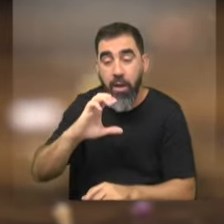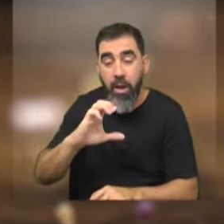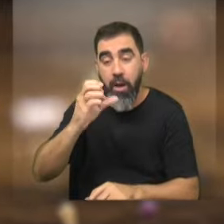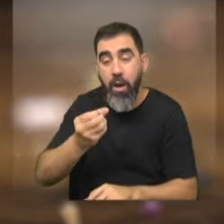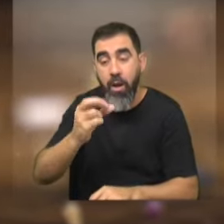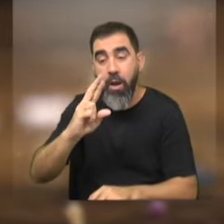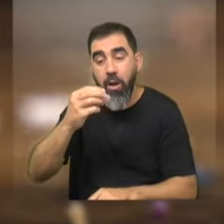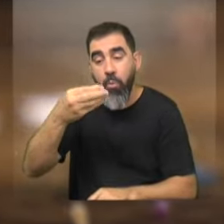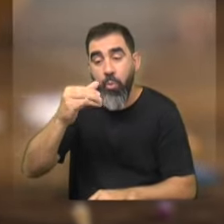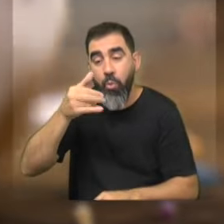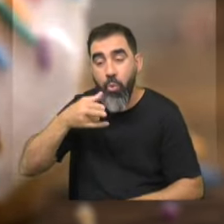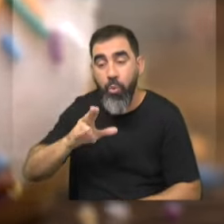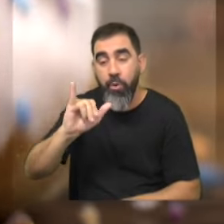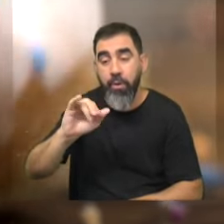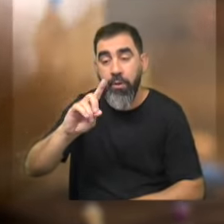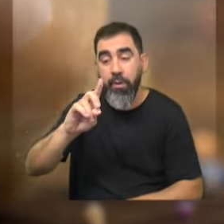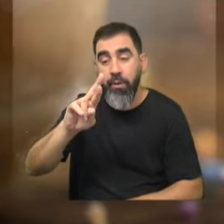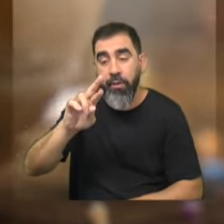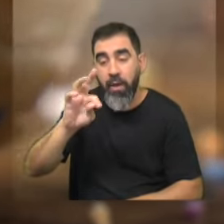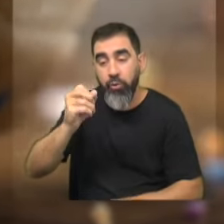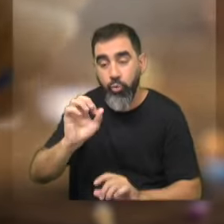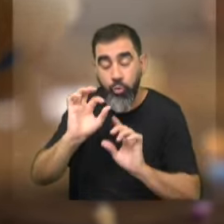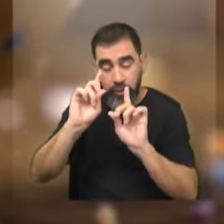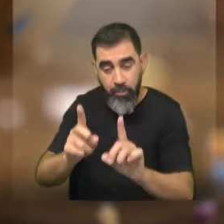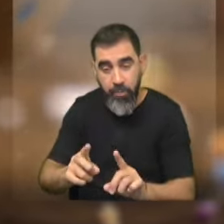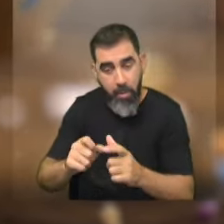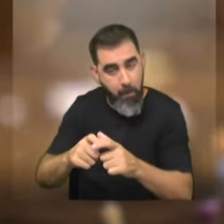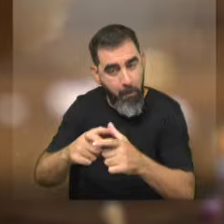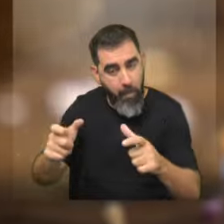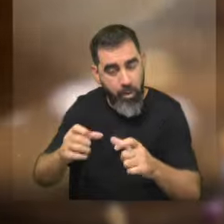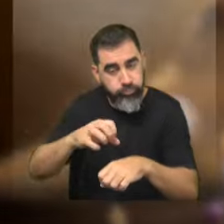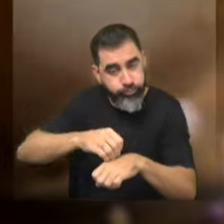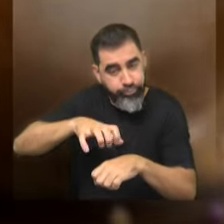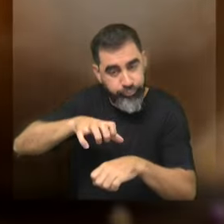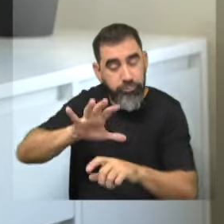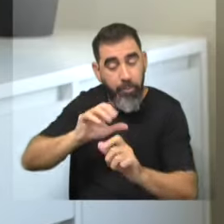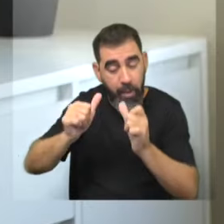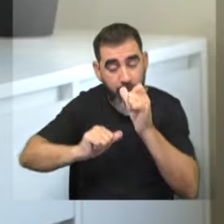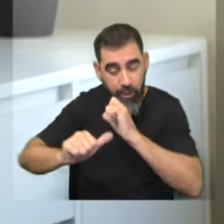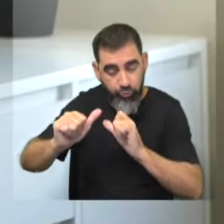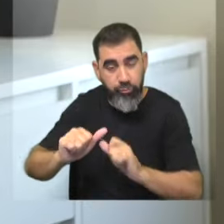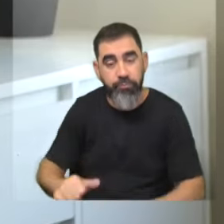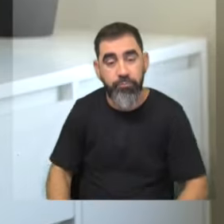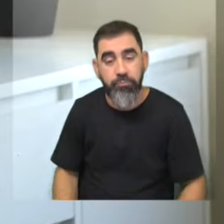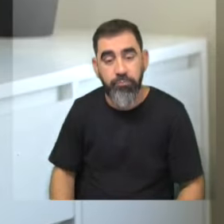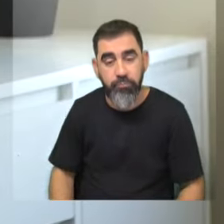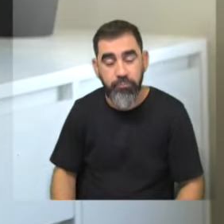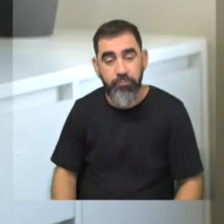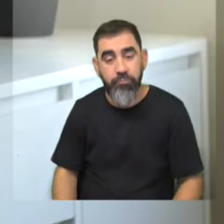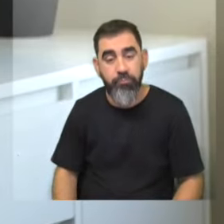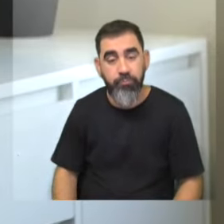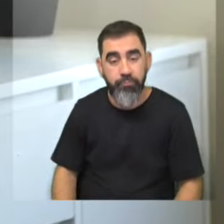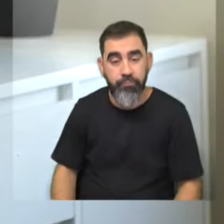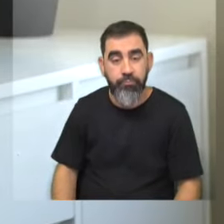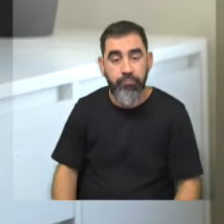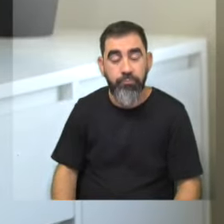por ejemplo, aumentan el índice glicémico y eso genera inflamación y más lesiones de acné. Lo que más demostró generar los brotes de acné son